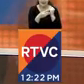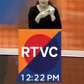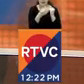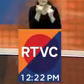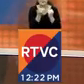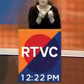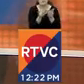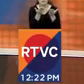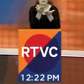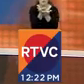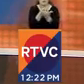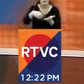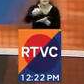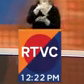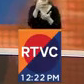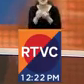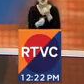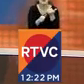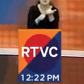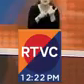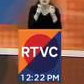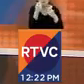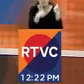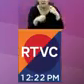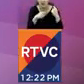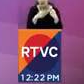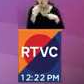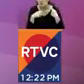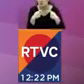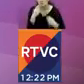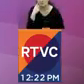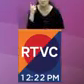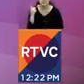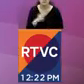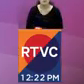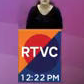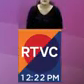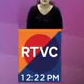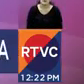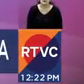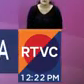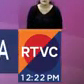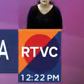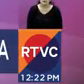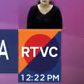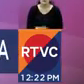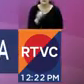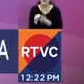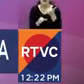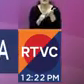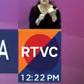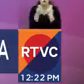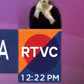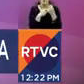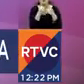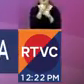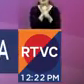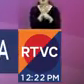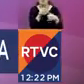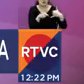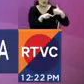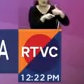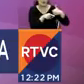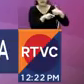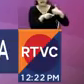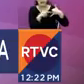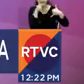Les contamos de qué se trata y cómo aplicar. En oportunidades para que asesores comerciales trabajen en Leticia, vaya a la